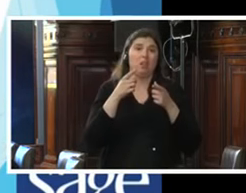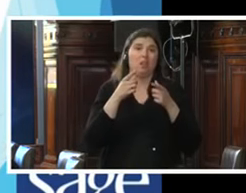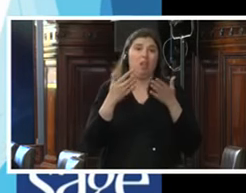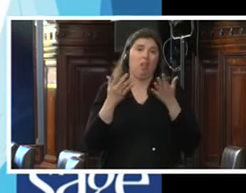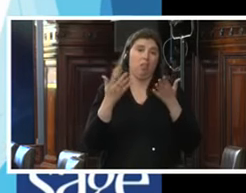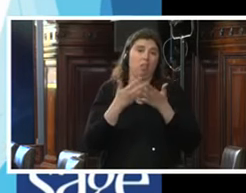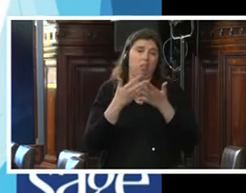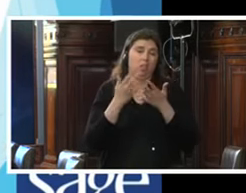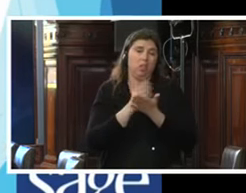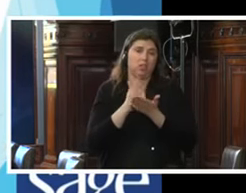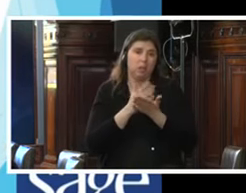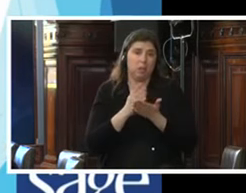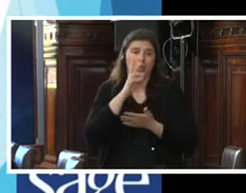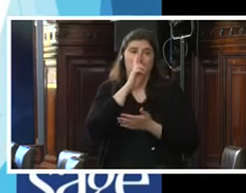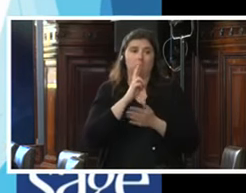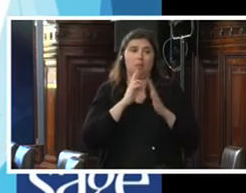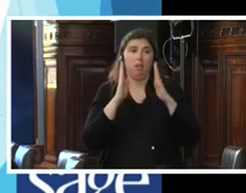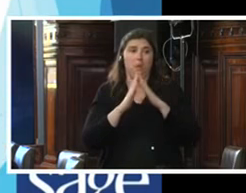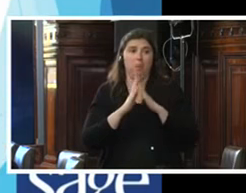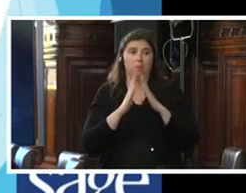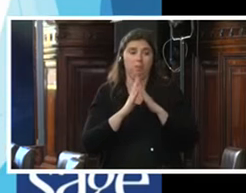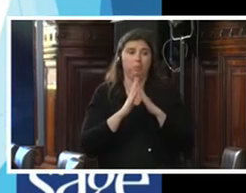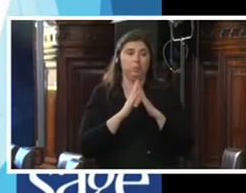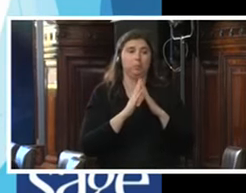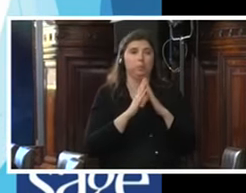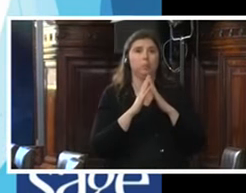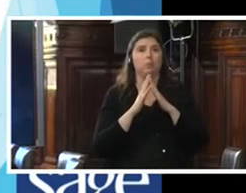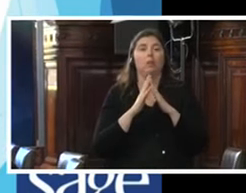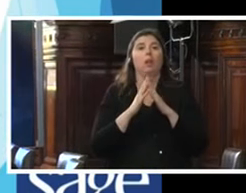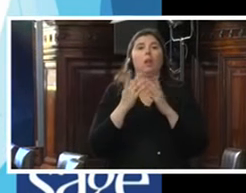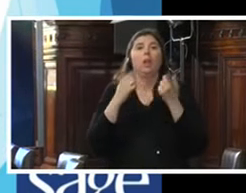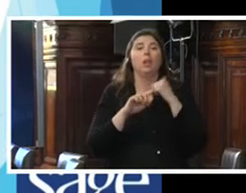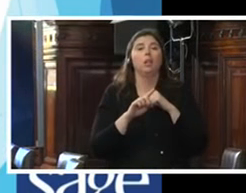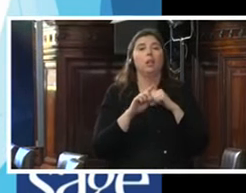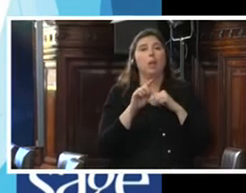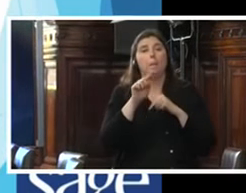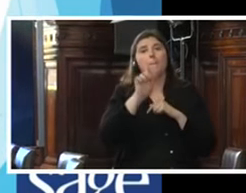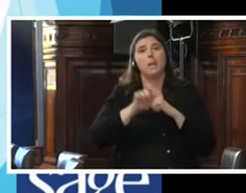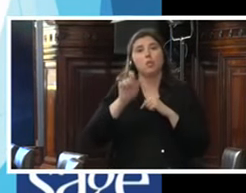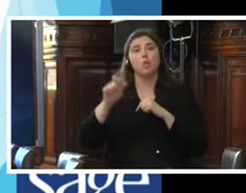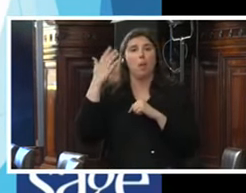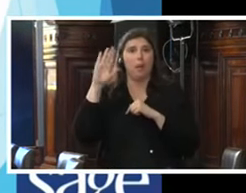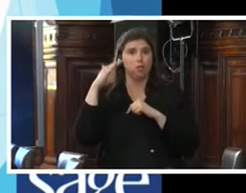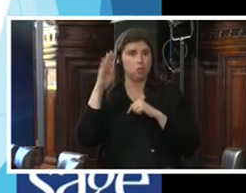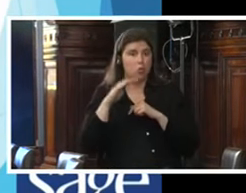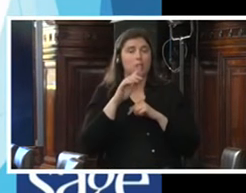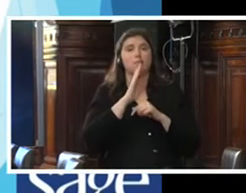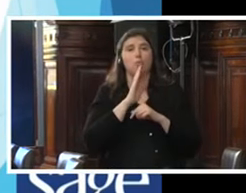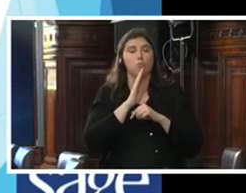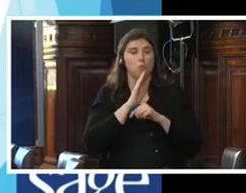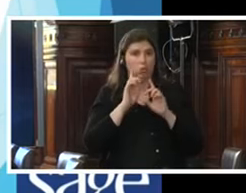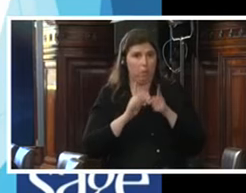disidencia y videos a los externos ciudades permaneciendo provisional pero